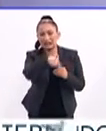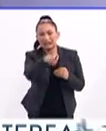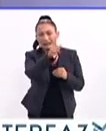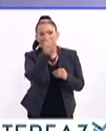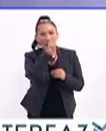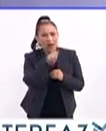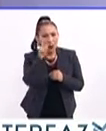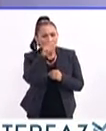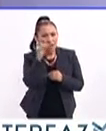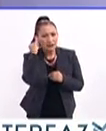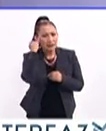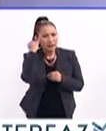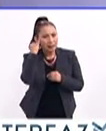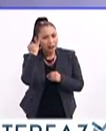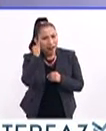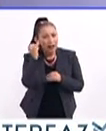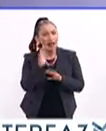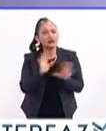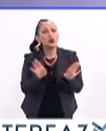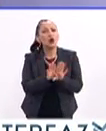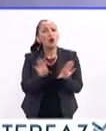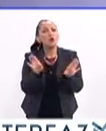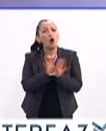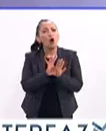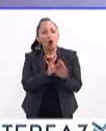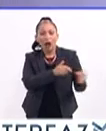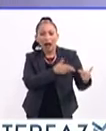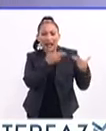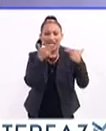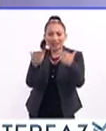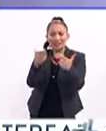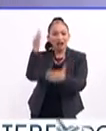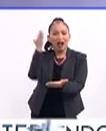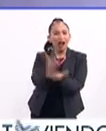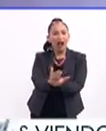lenguas indígenas están dejándose de heredar